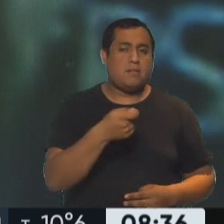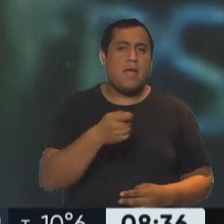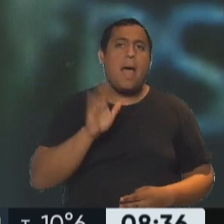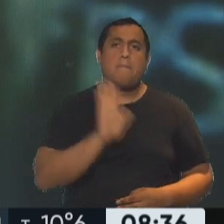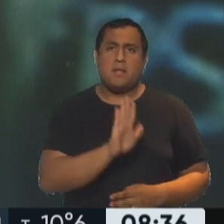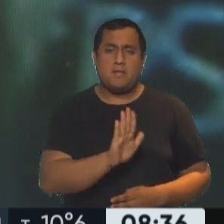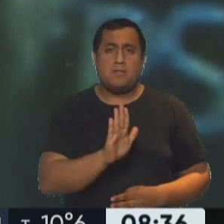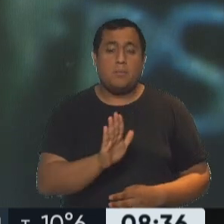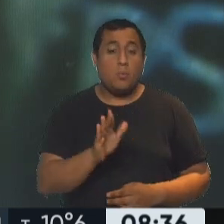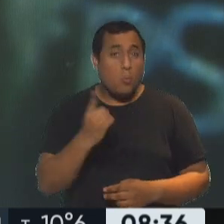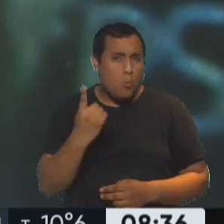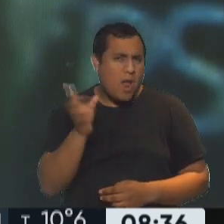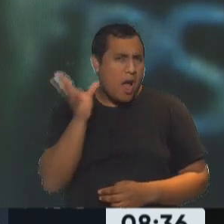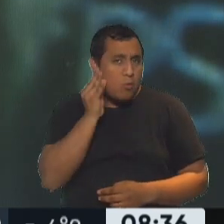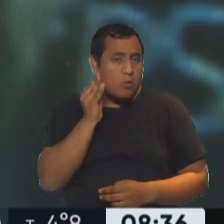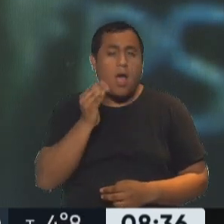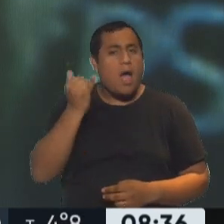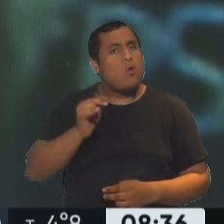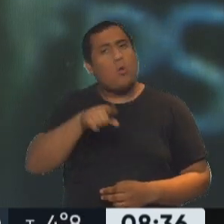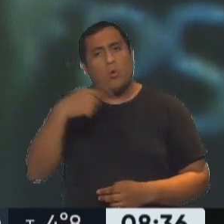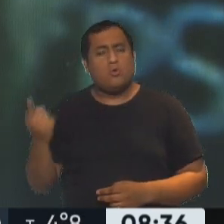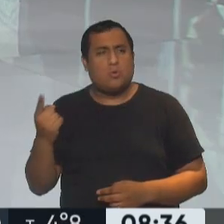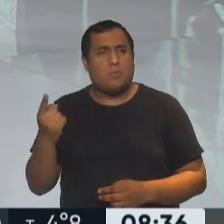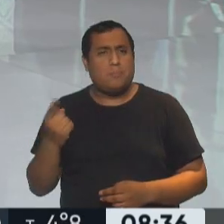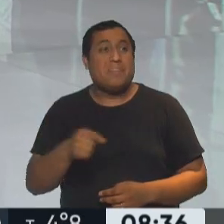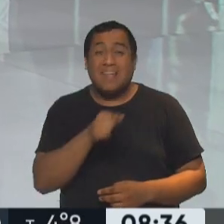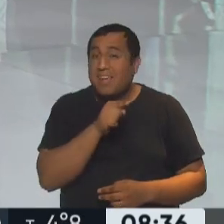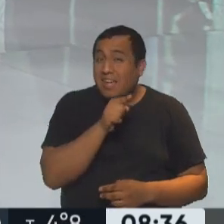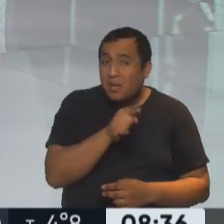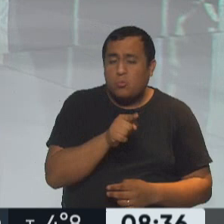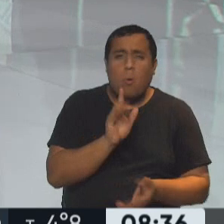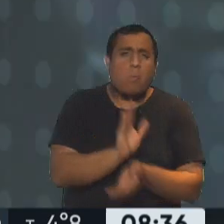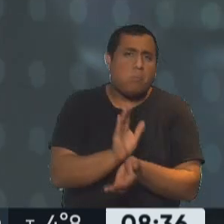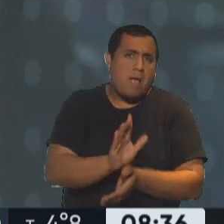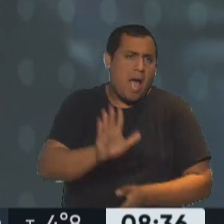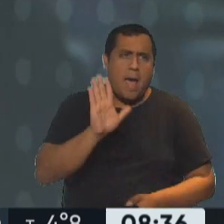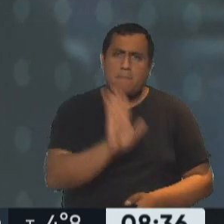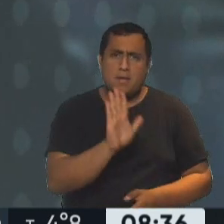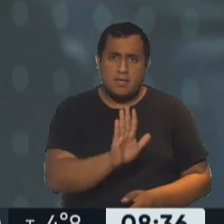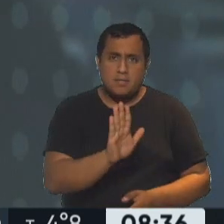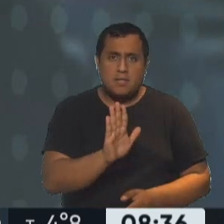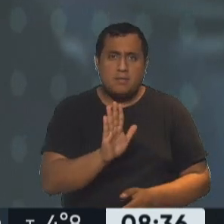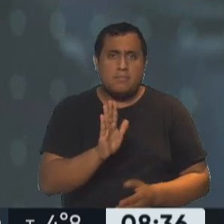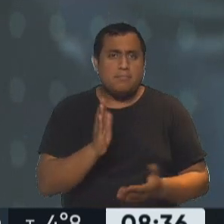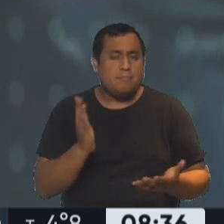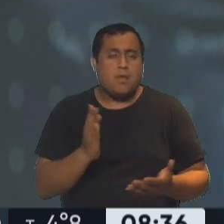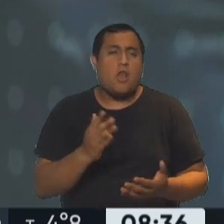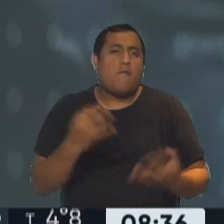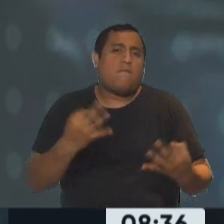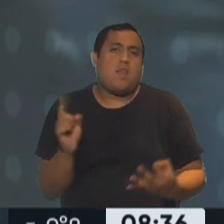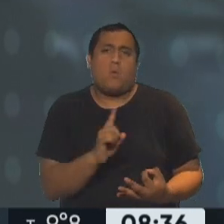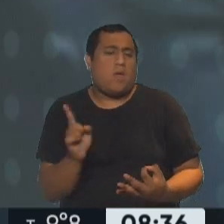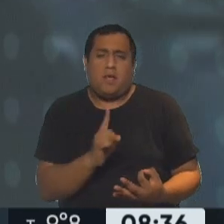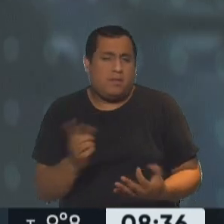único audio. Sí. Hay otro más. Esto se toma directamente como una amenaza. Digo, a ver, no está bien, no